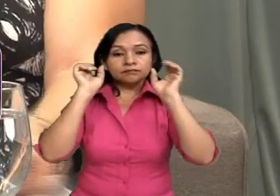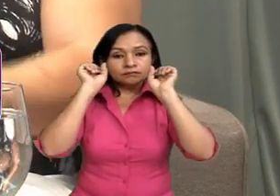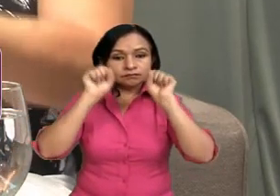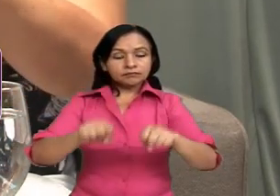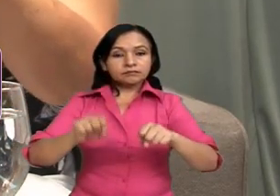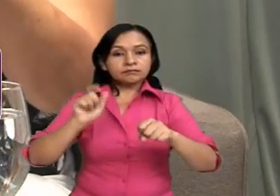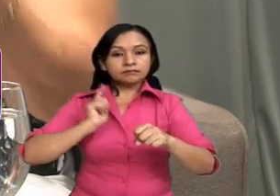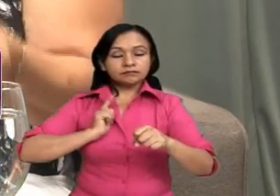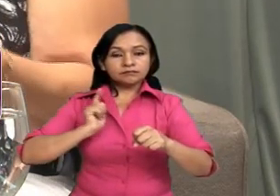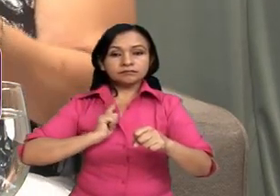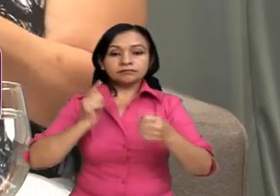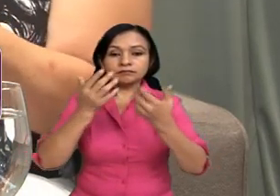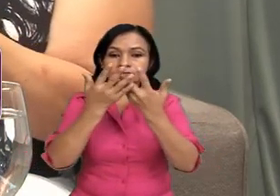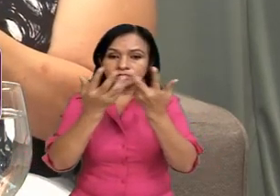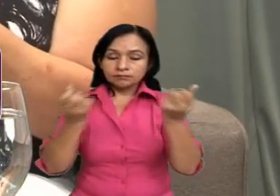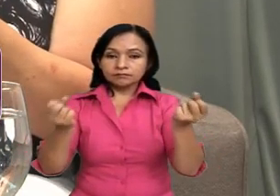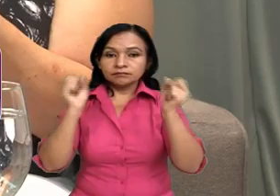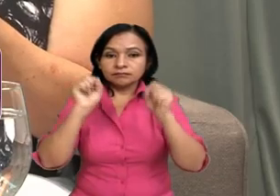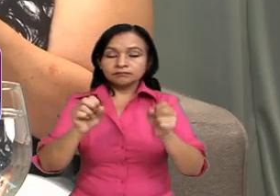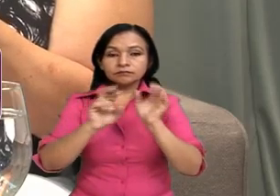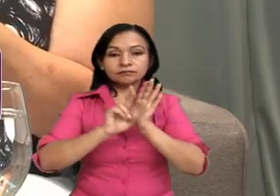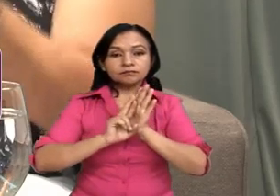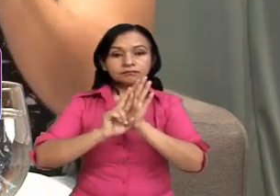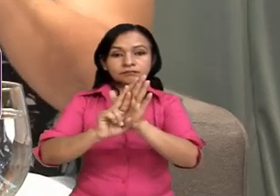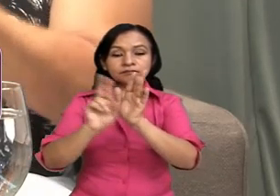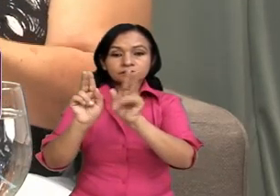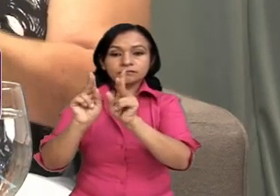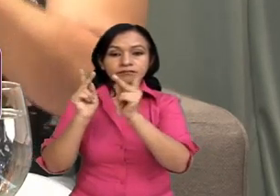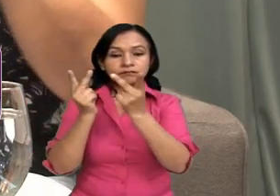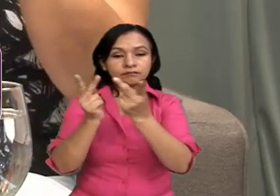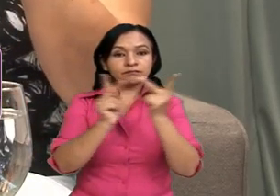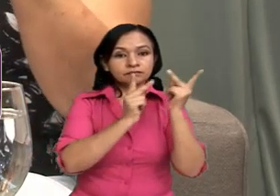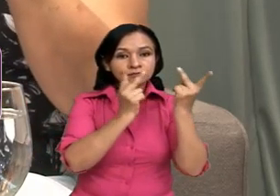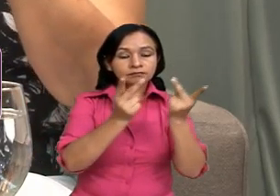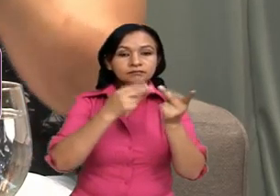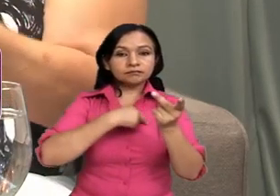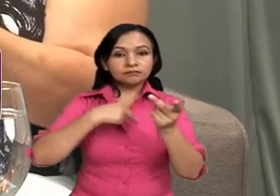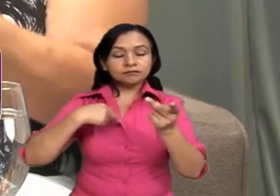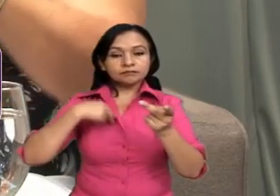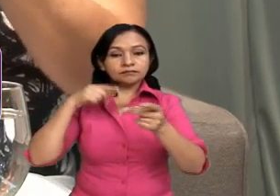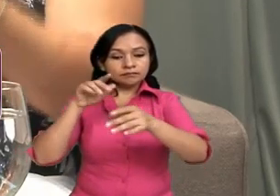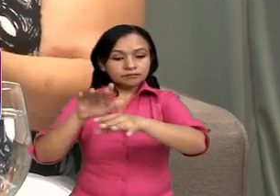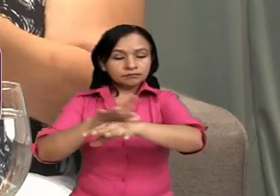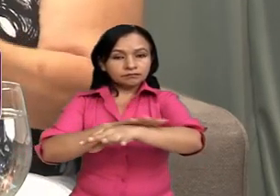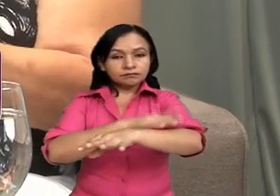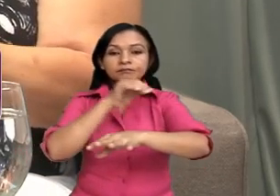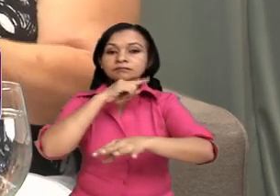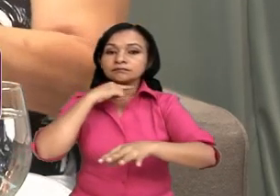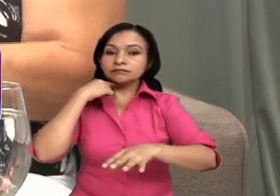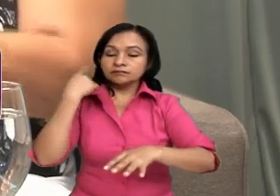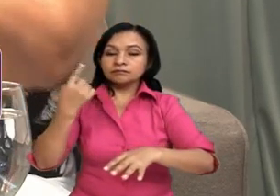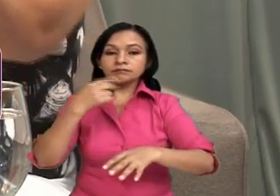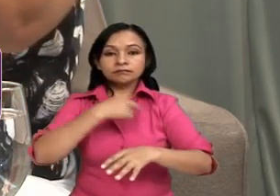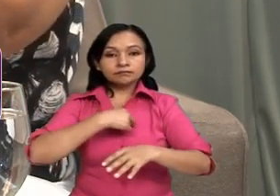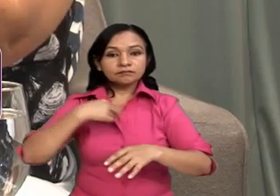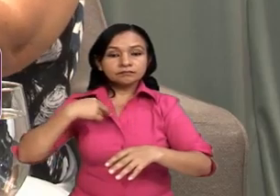capacidad resolutiva para darle respuesta a la población. Eso hace que vos te sientas realmente que